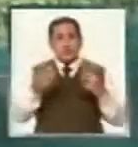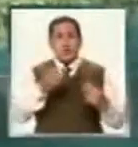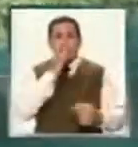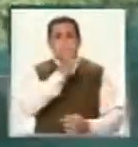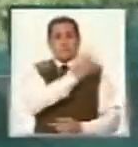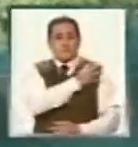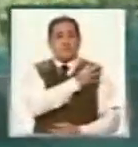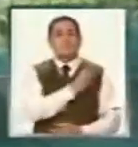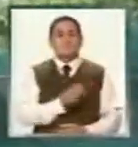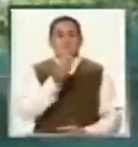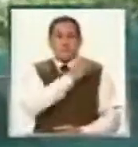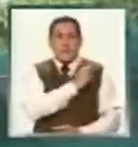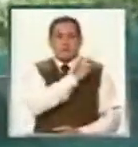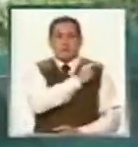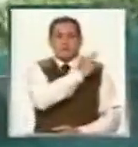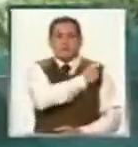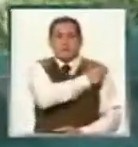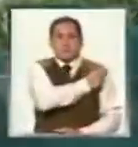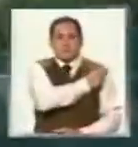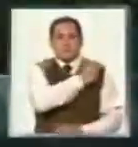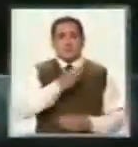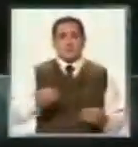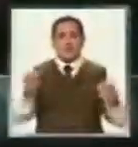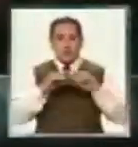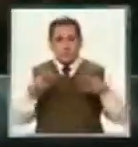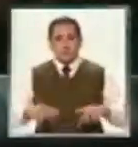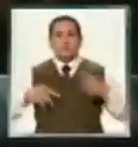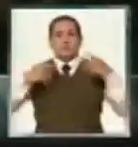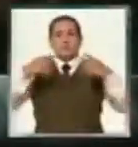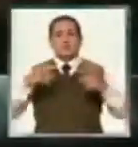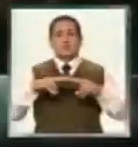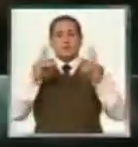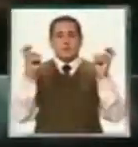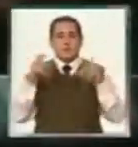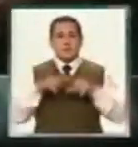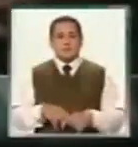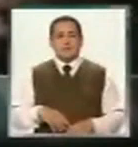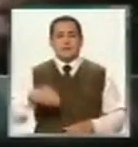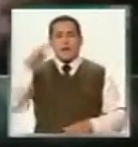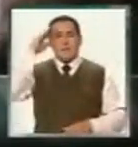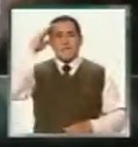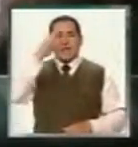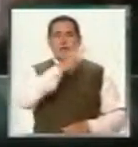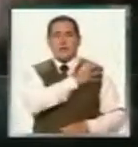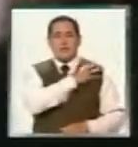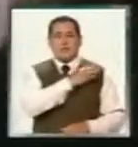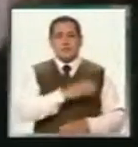póstumo del teniente de artillería, Obregón Ángeles, al grado de capitán.